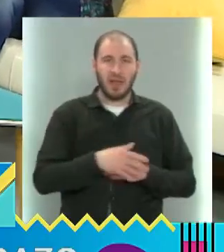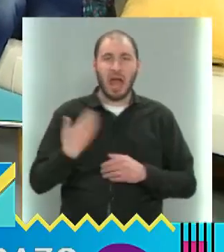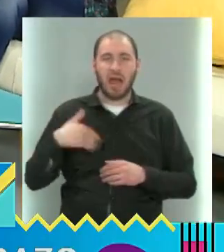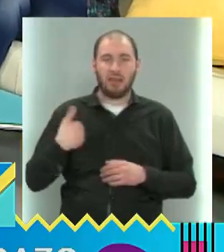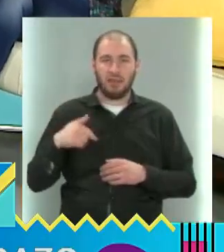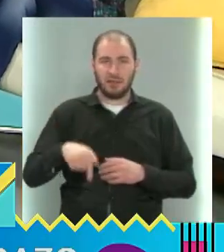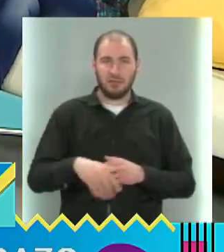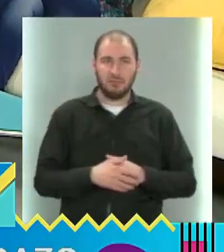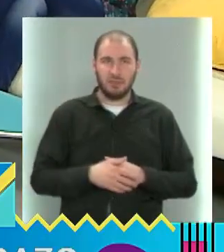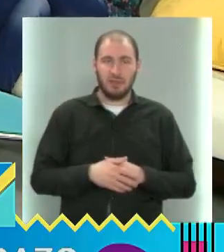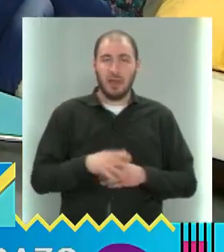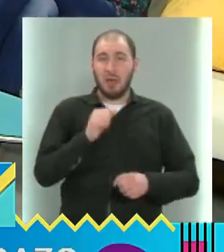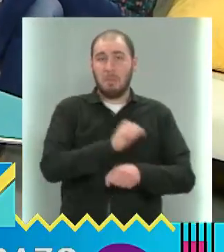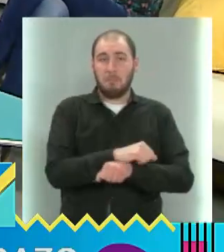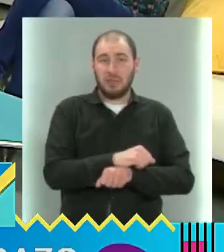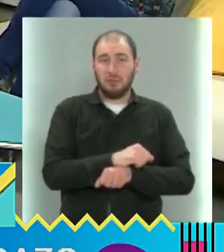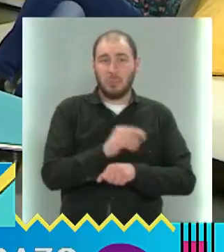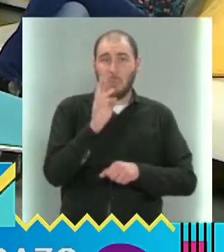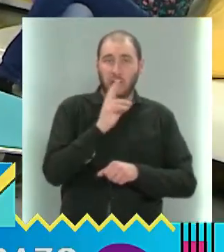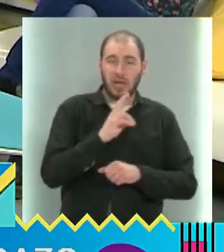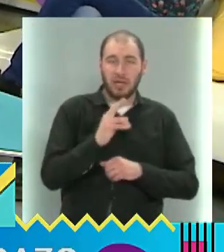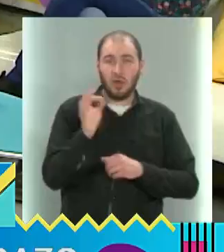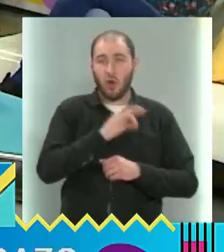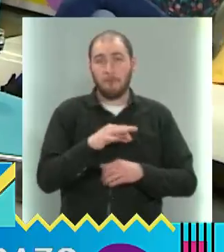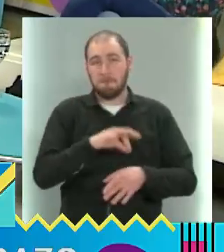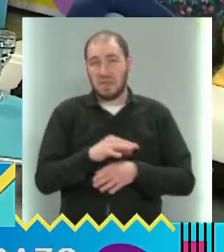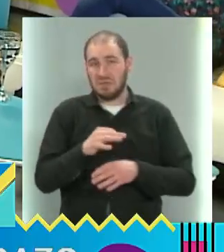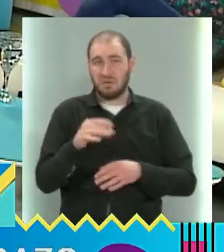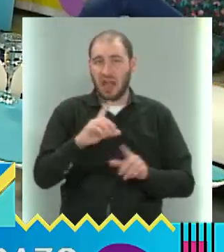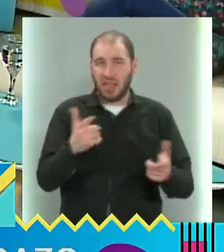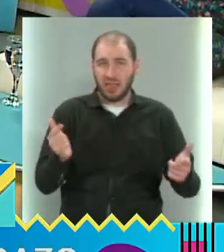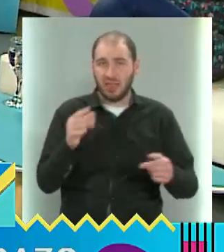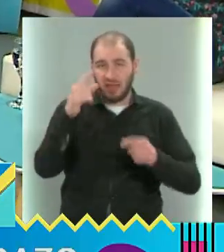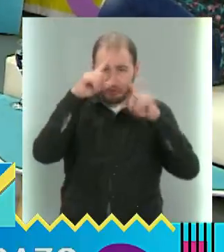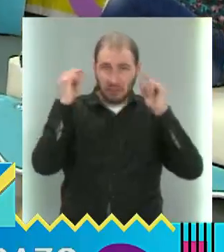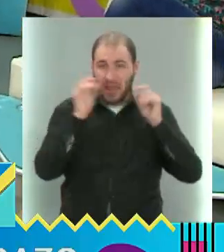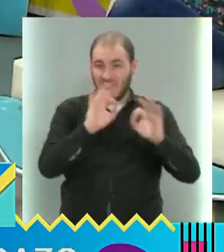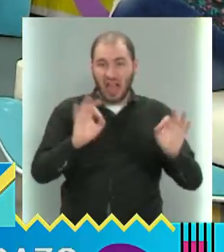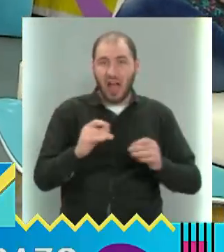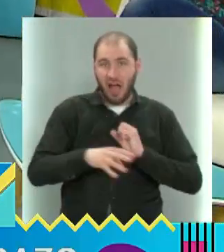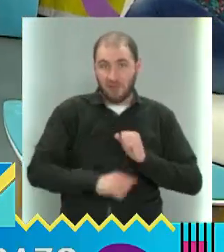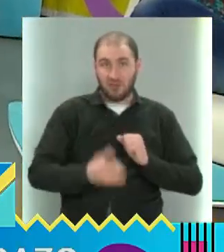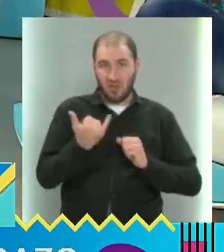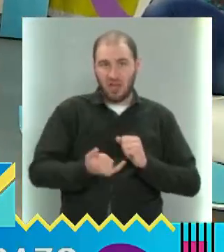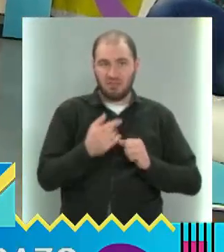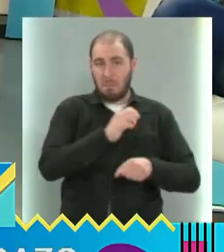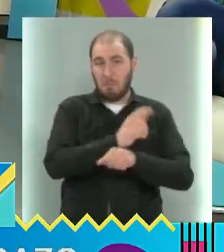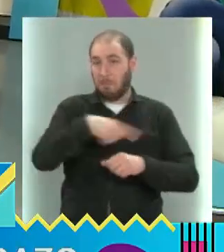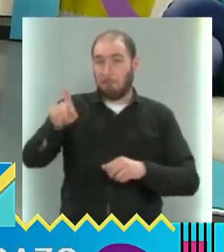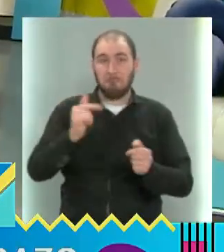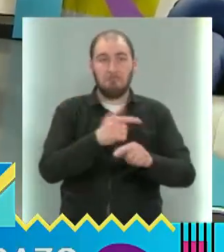Argentina no van presos ni mujeres, ni médicos, ni enfermeras, ni nadie que realice un aborto clandestino. No